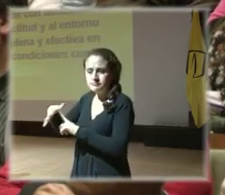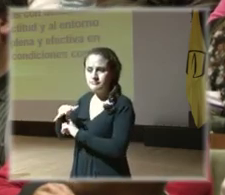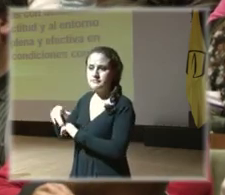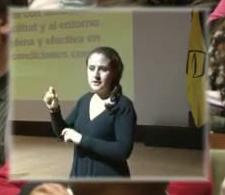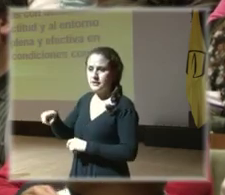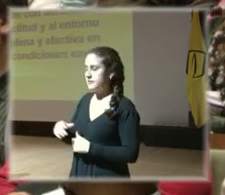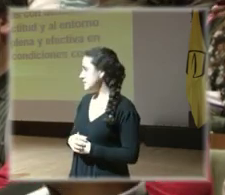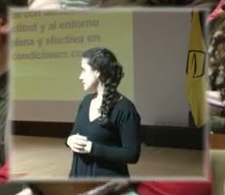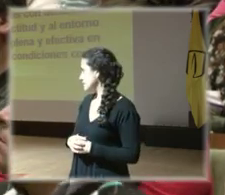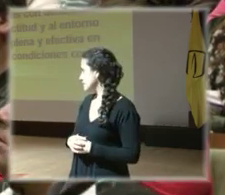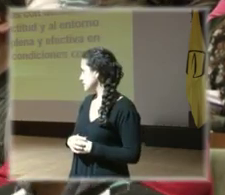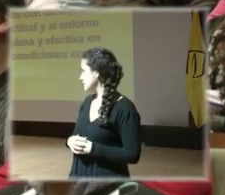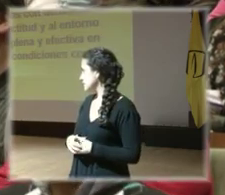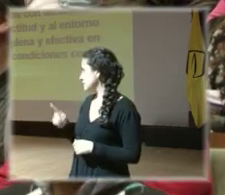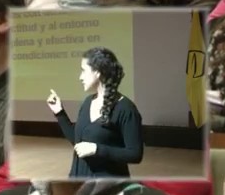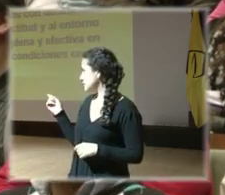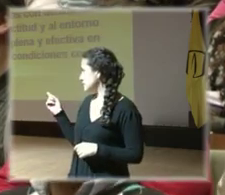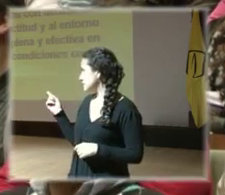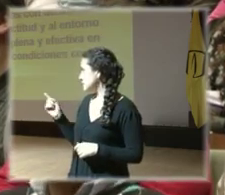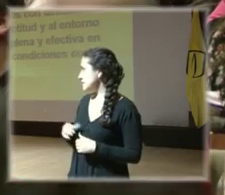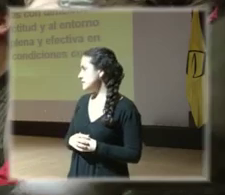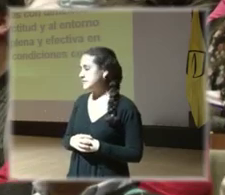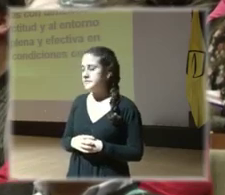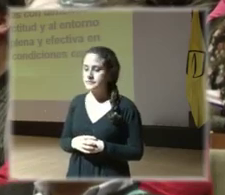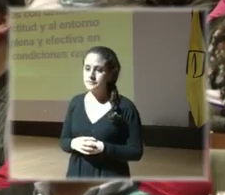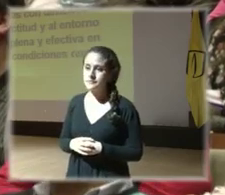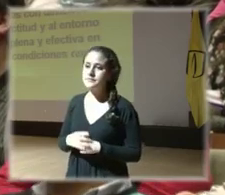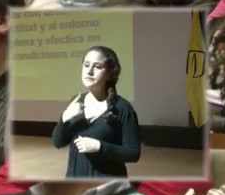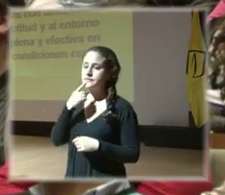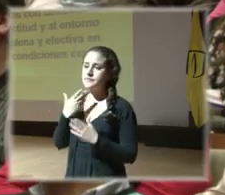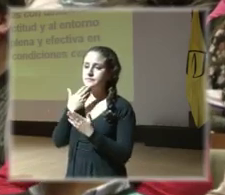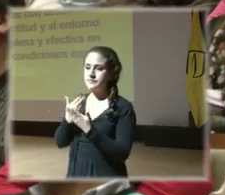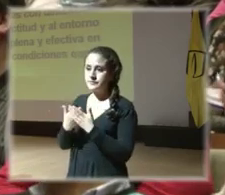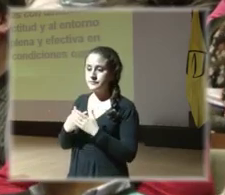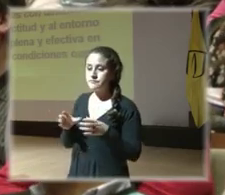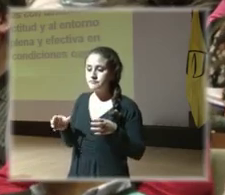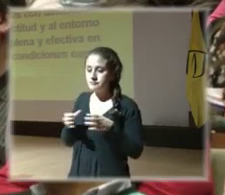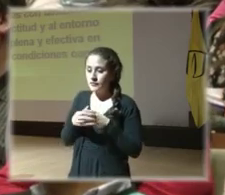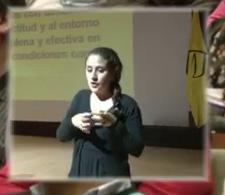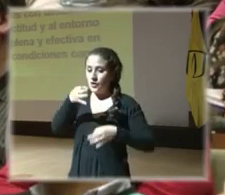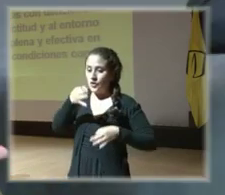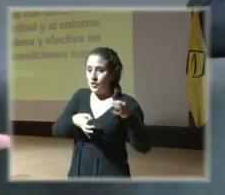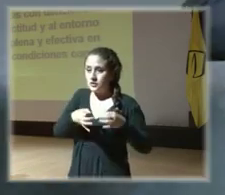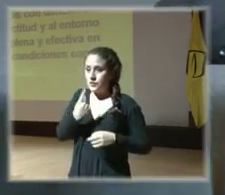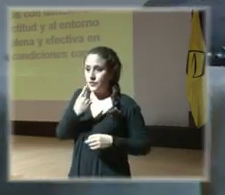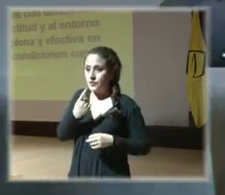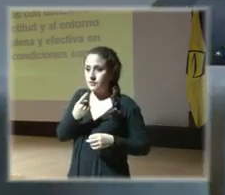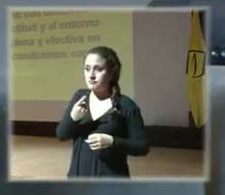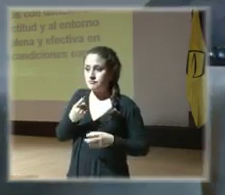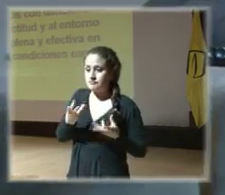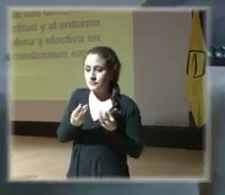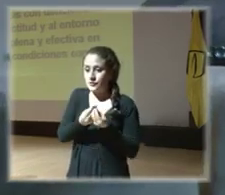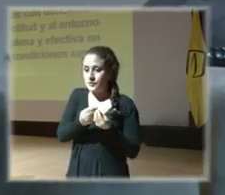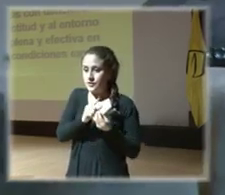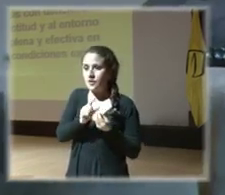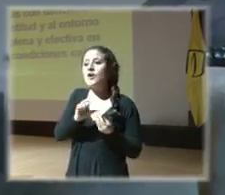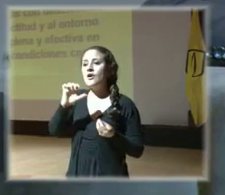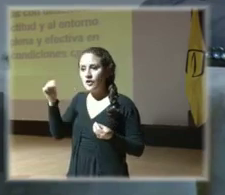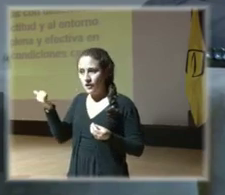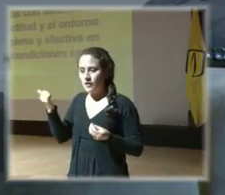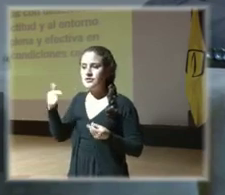Gracias, Alison. Y creo que además no es solo desde la rama judicial, sino también nosotros en Colombia hemos visto ejemplos de